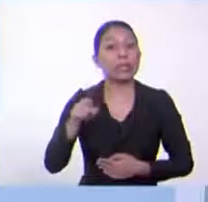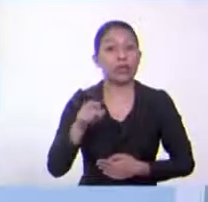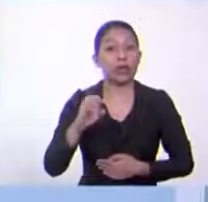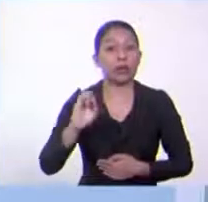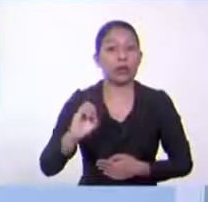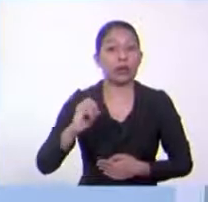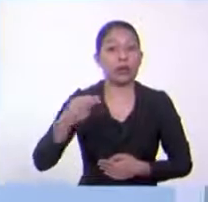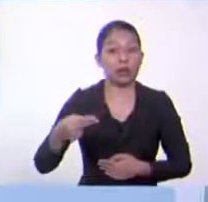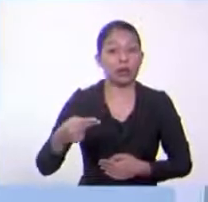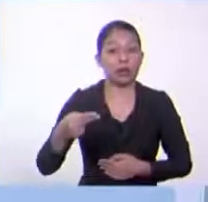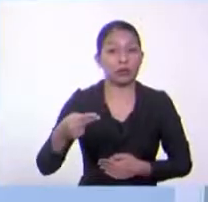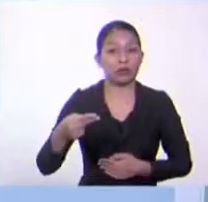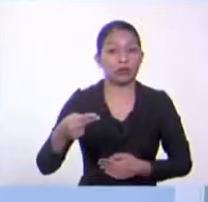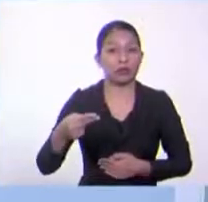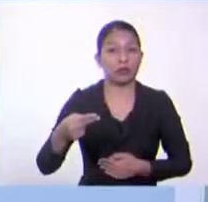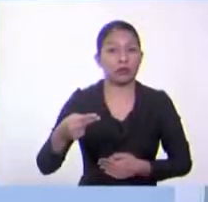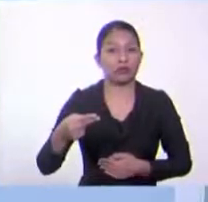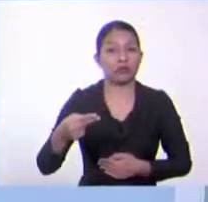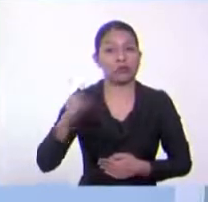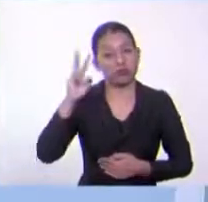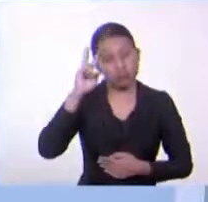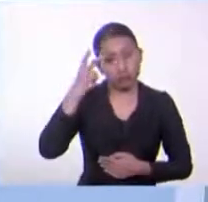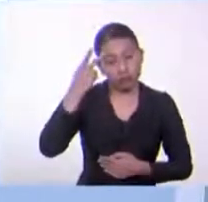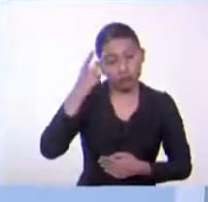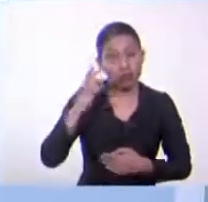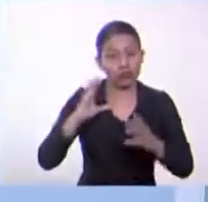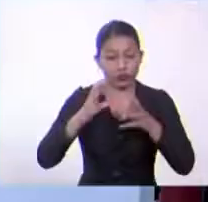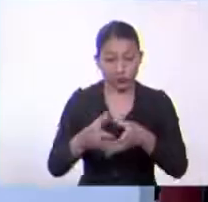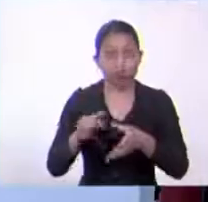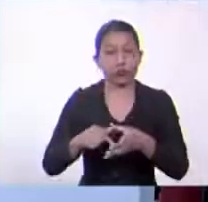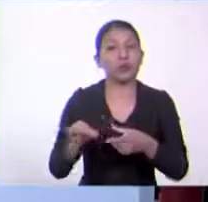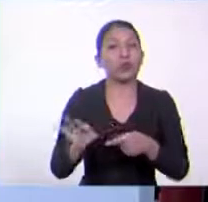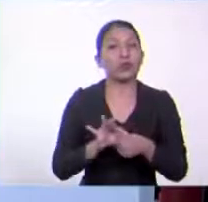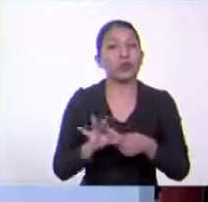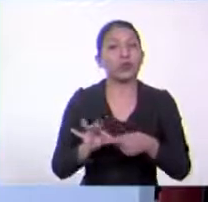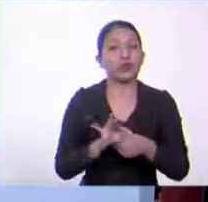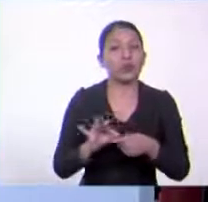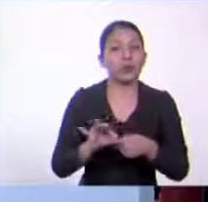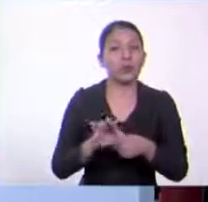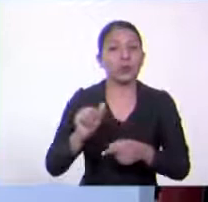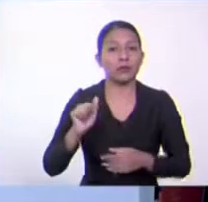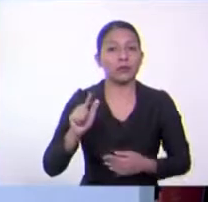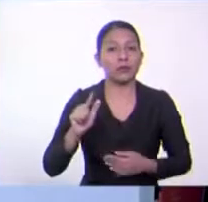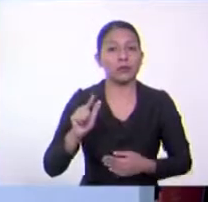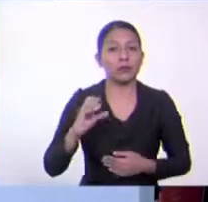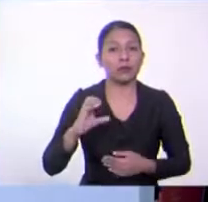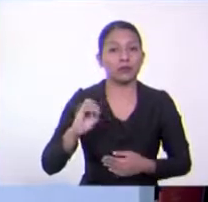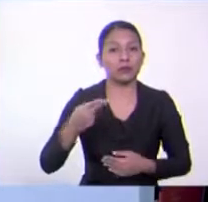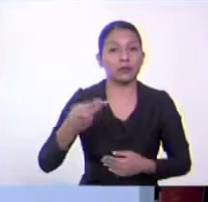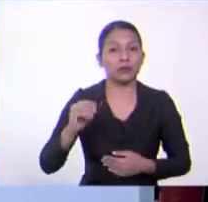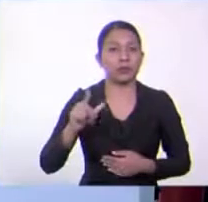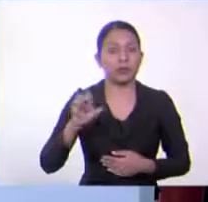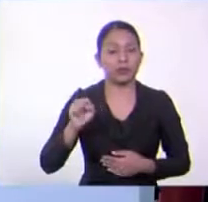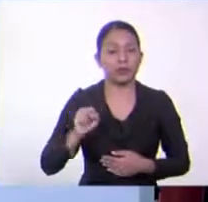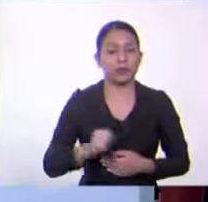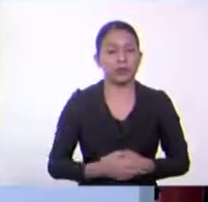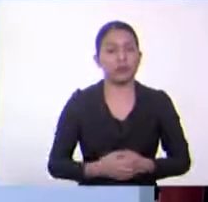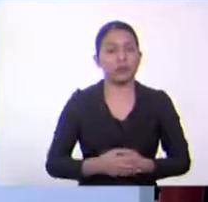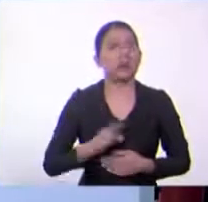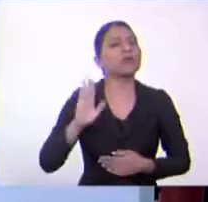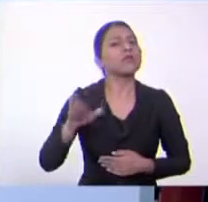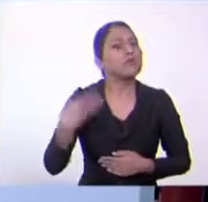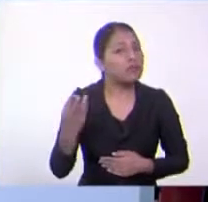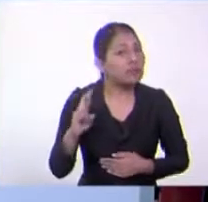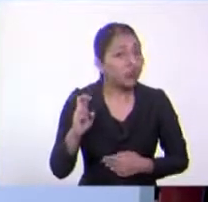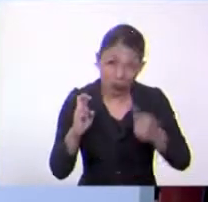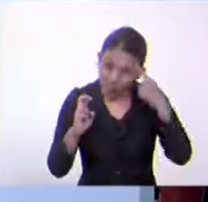OH sería el grupo funcional para los alcoholes. ¿Qué dijimos que eran los R?